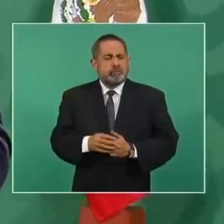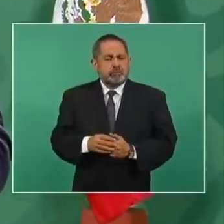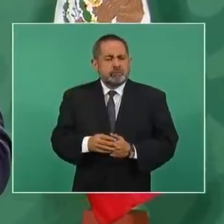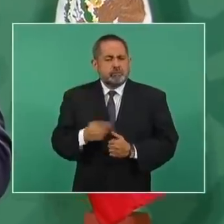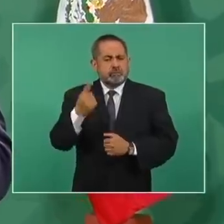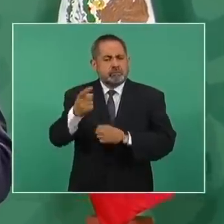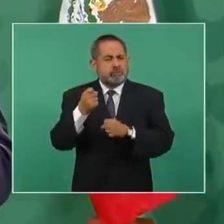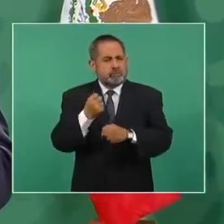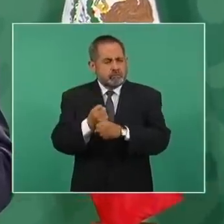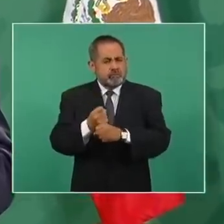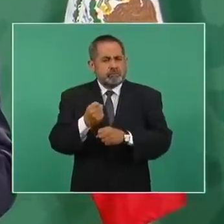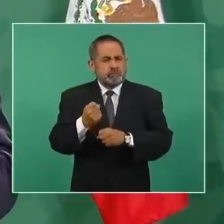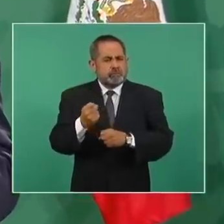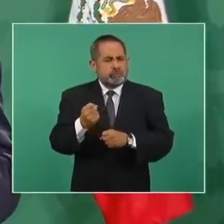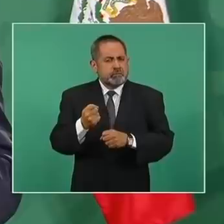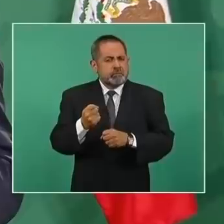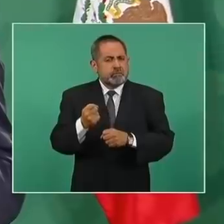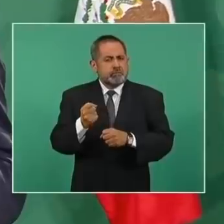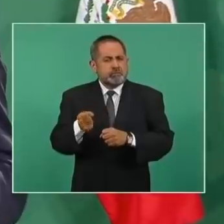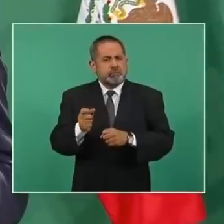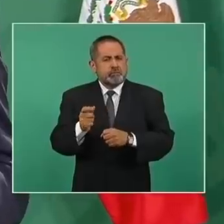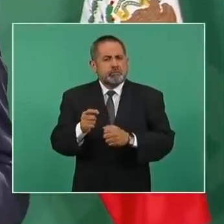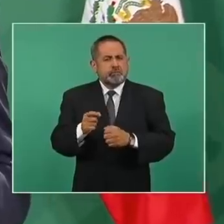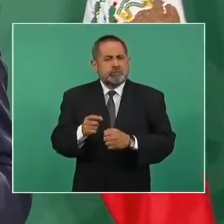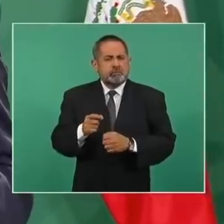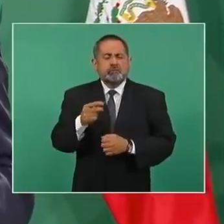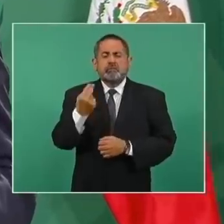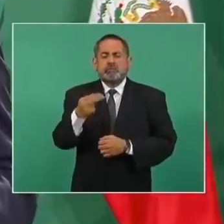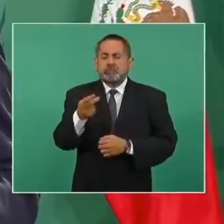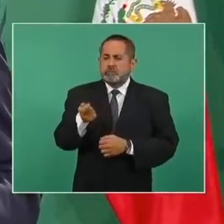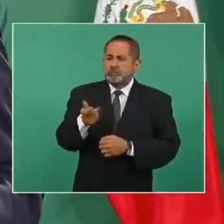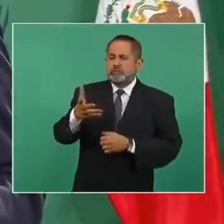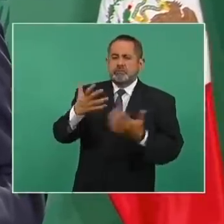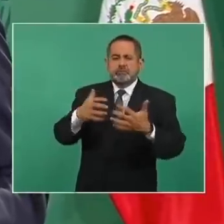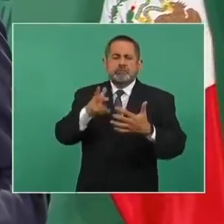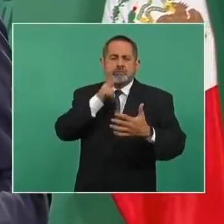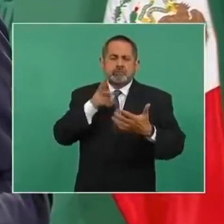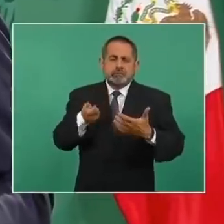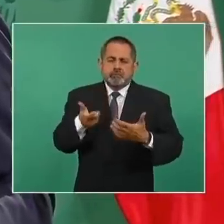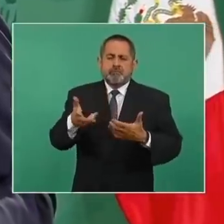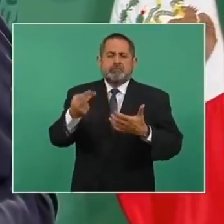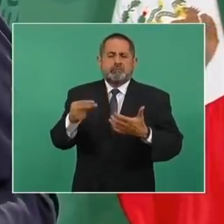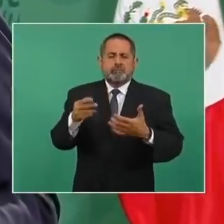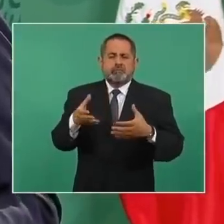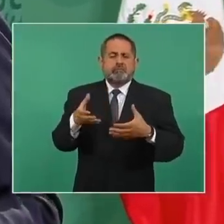del año próximo y se va a llamar